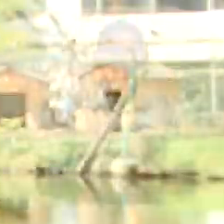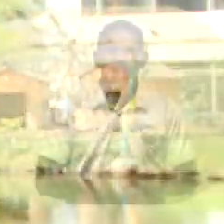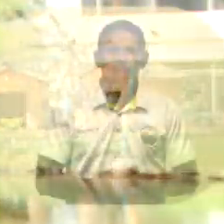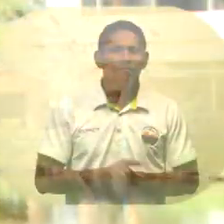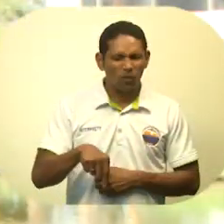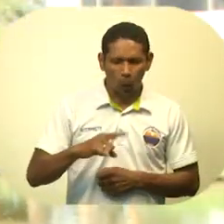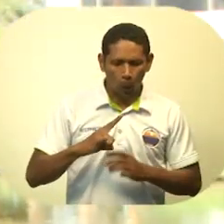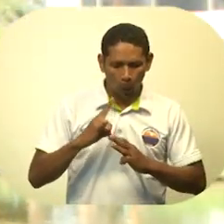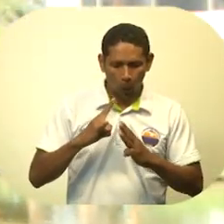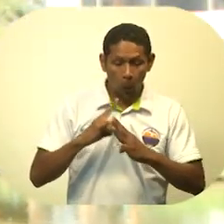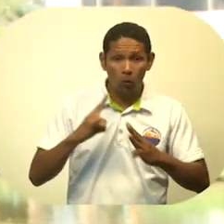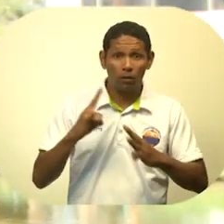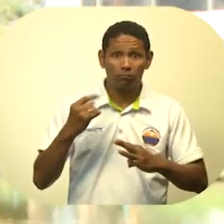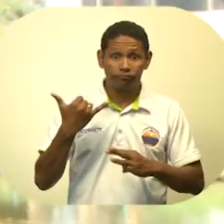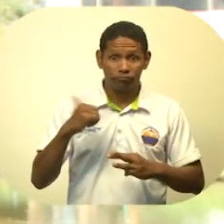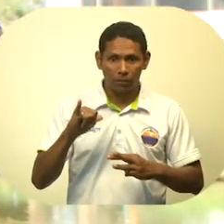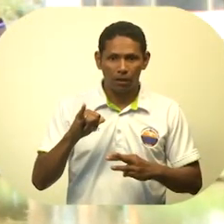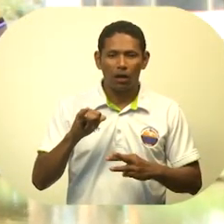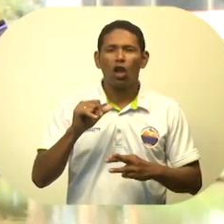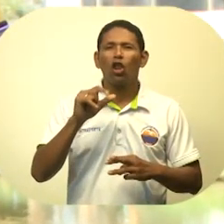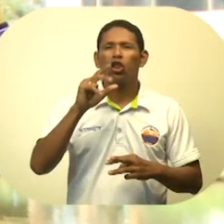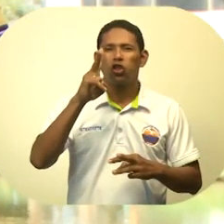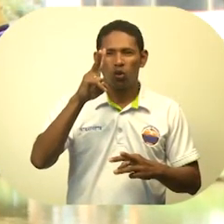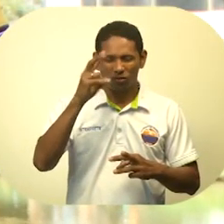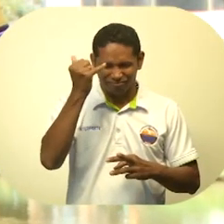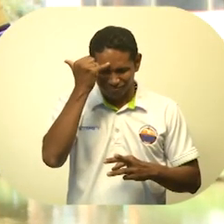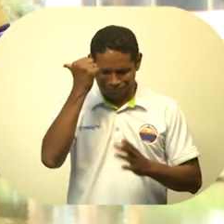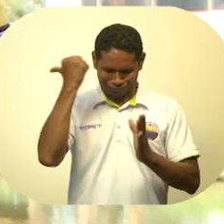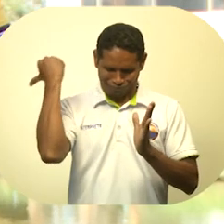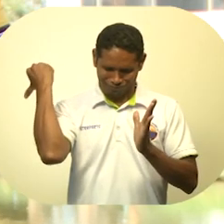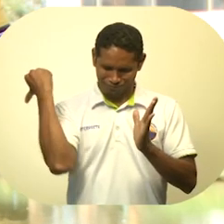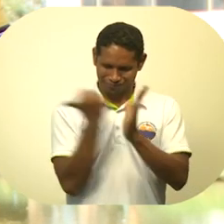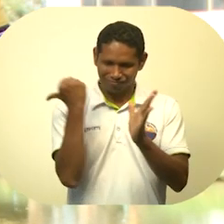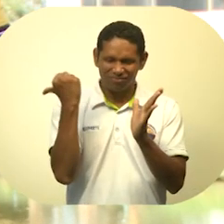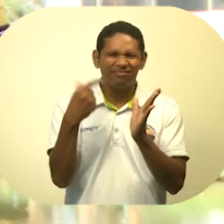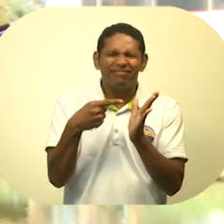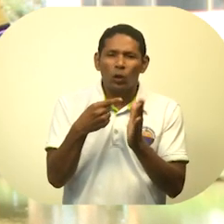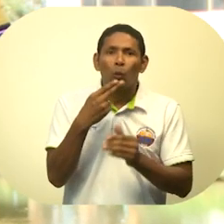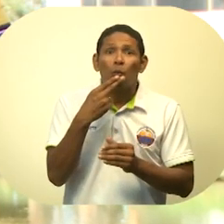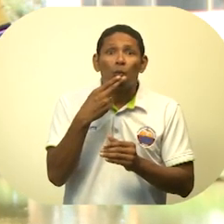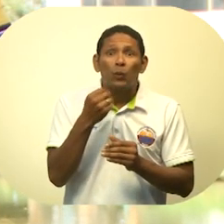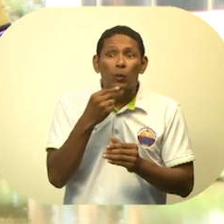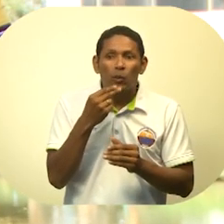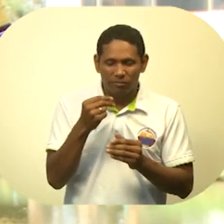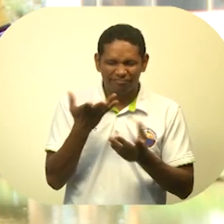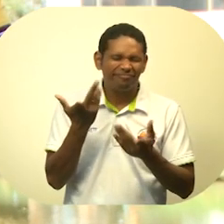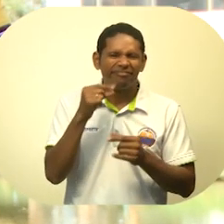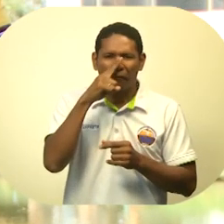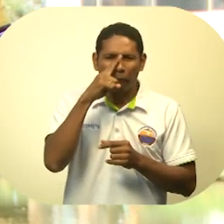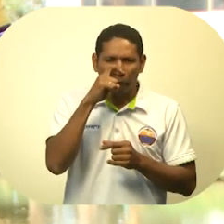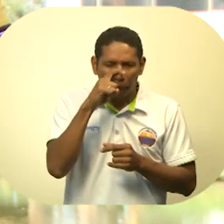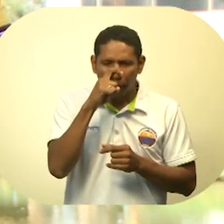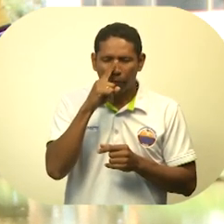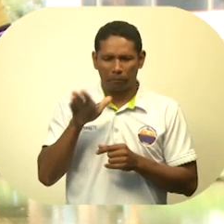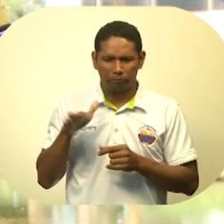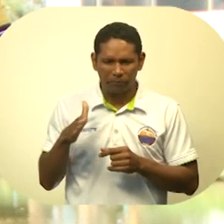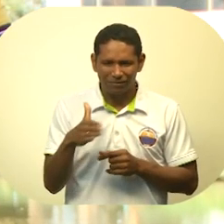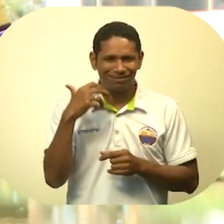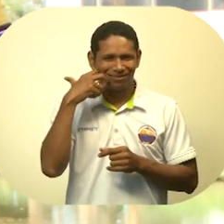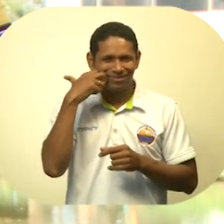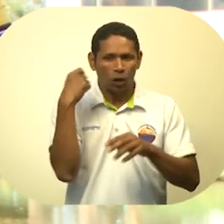La Universidad del Magdalena obtuvo su segunda patente de invención. Con la creación de dulces de carne de pescado, cerdo, pollo y res,